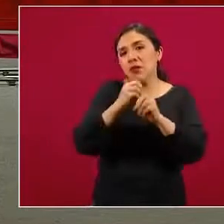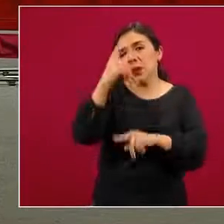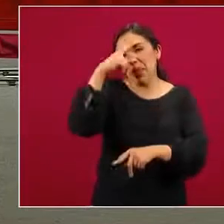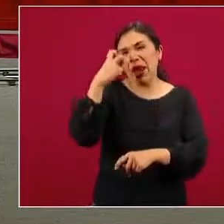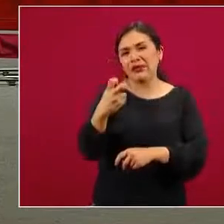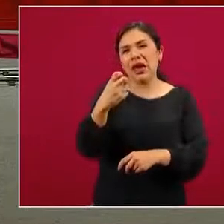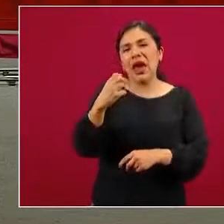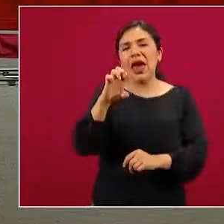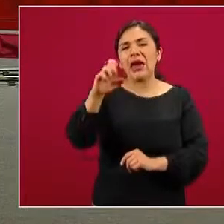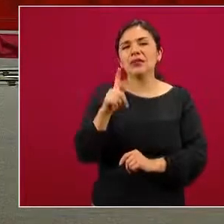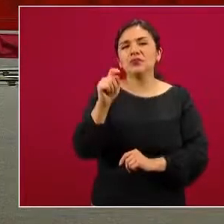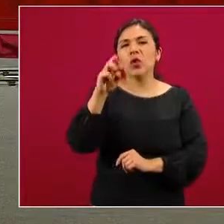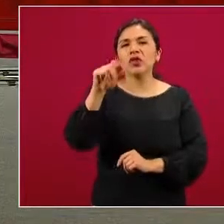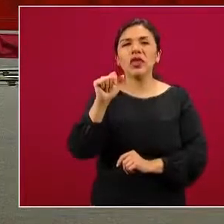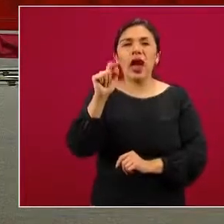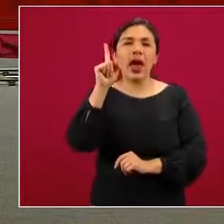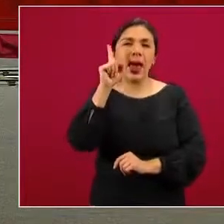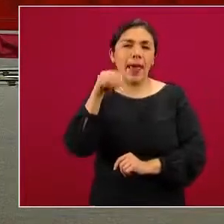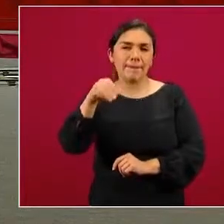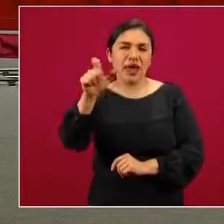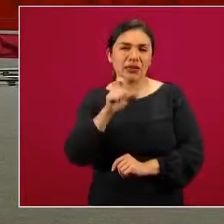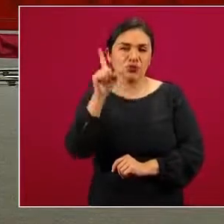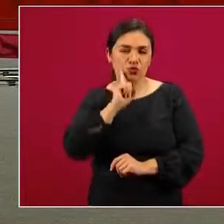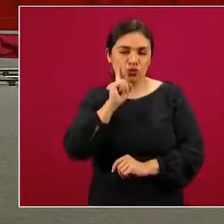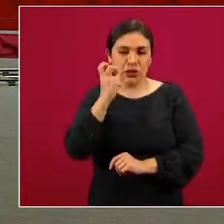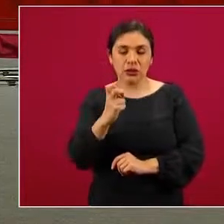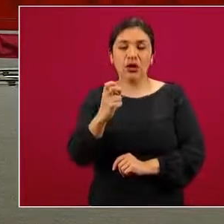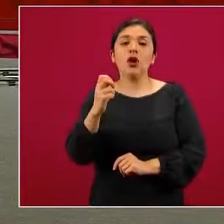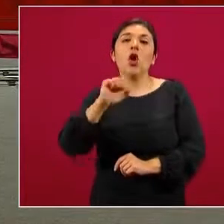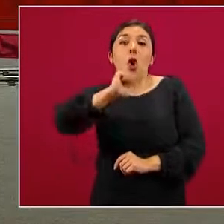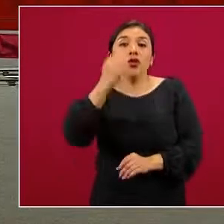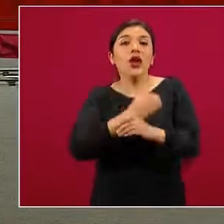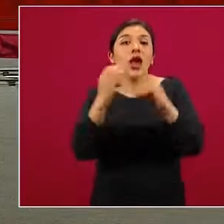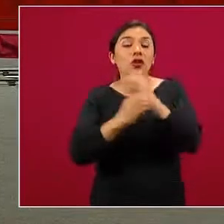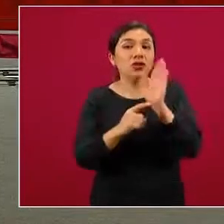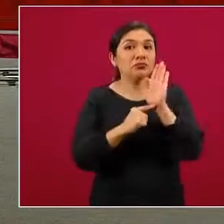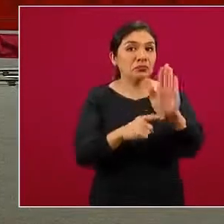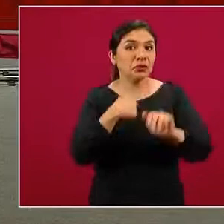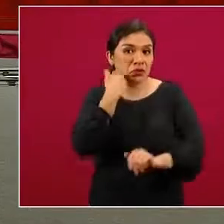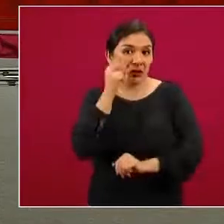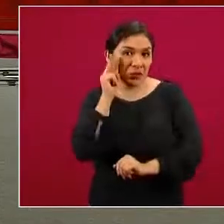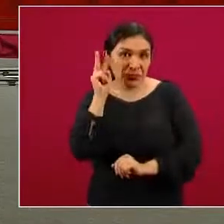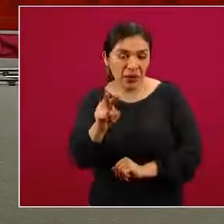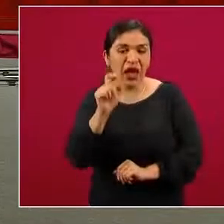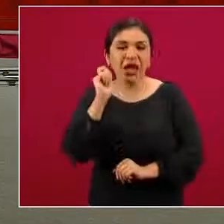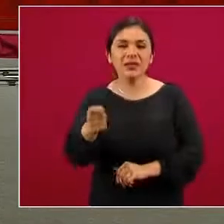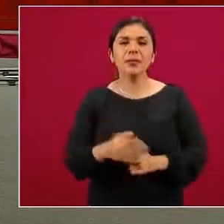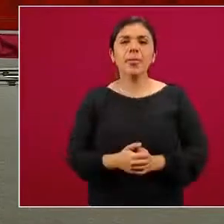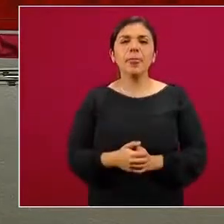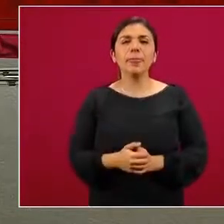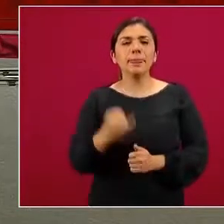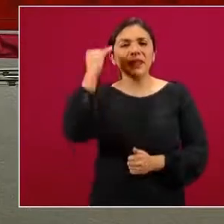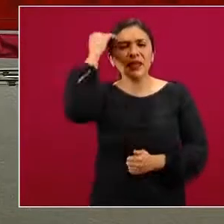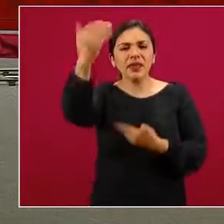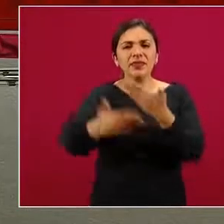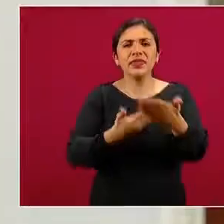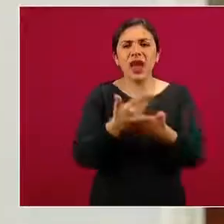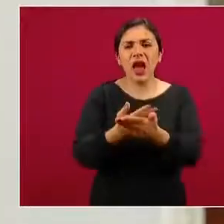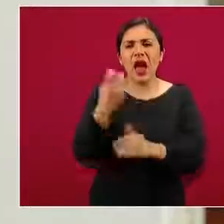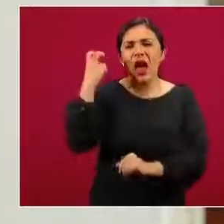estaremos llevando al evento, pero aquí se los quisiera adelantar. Se trata de la iniciativa She